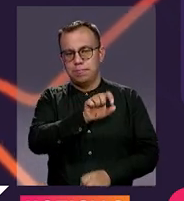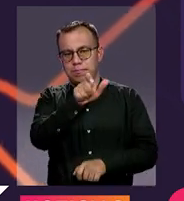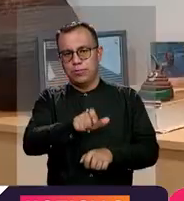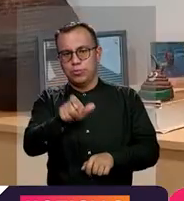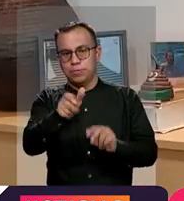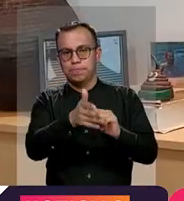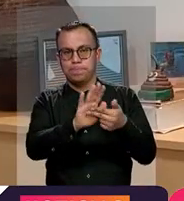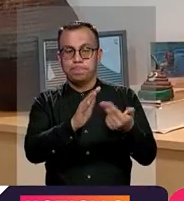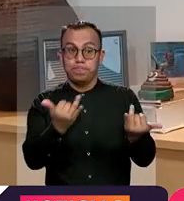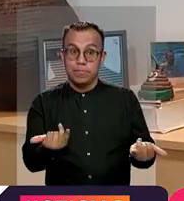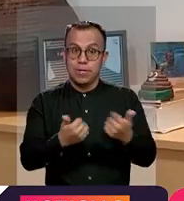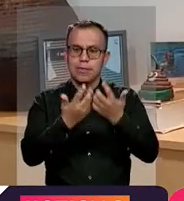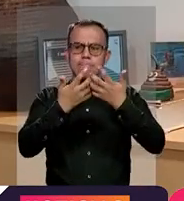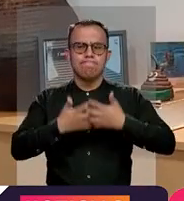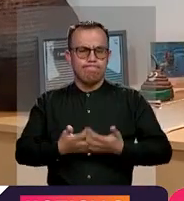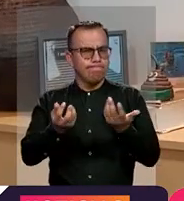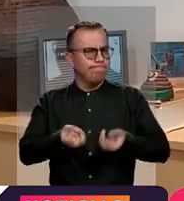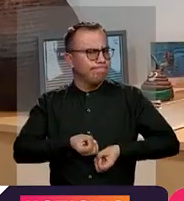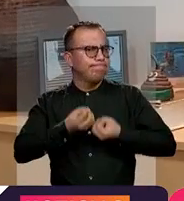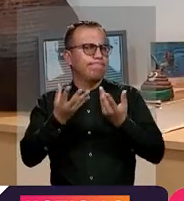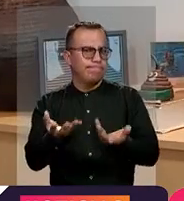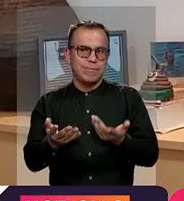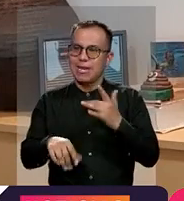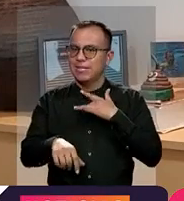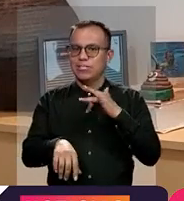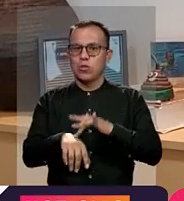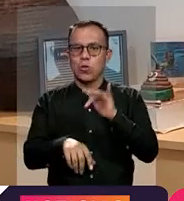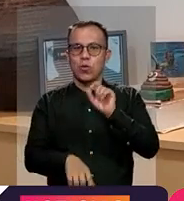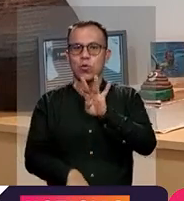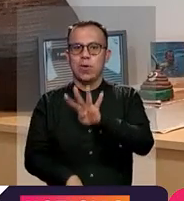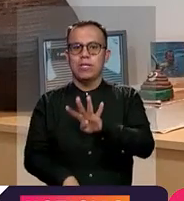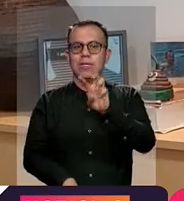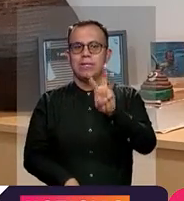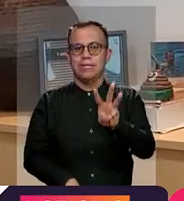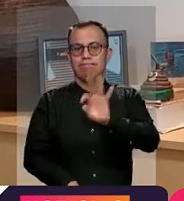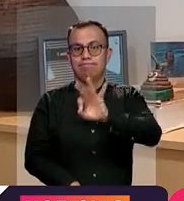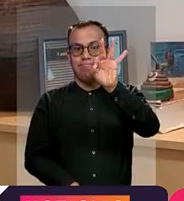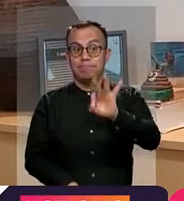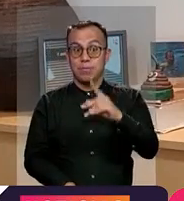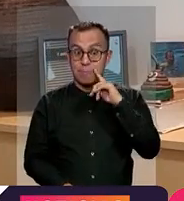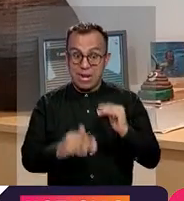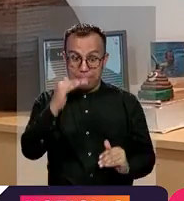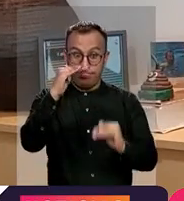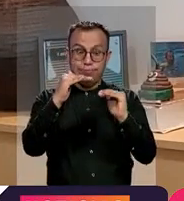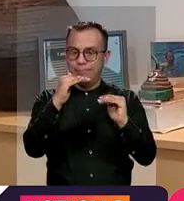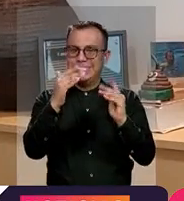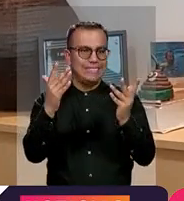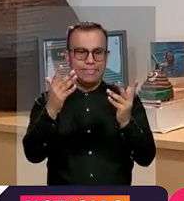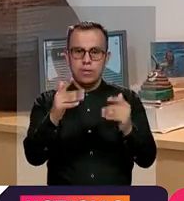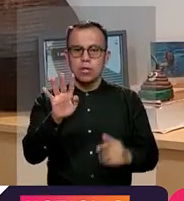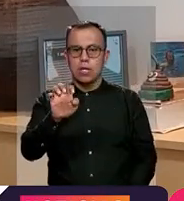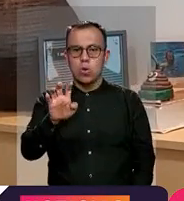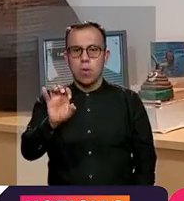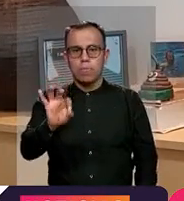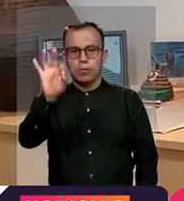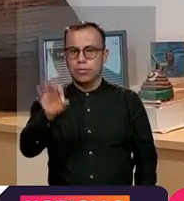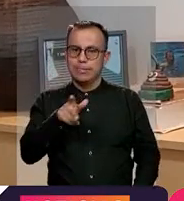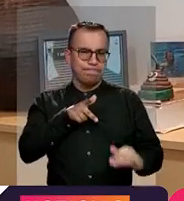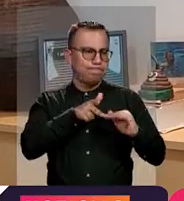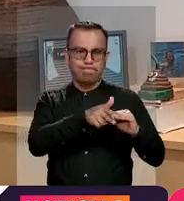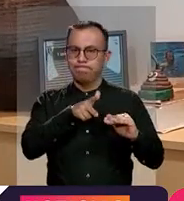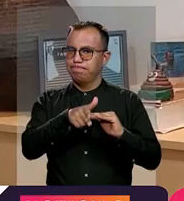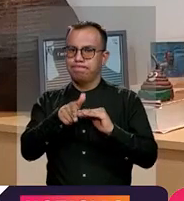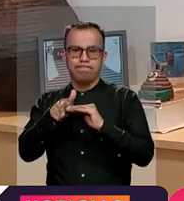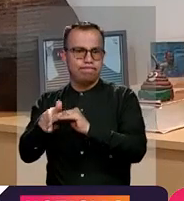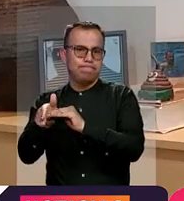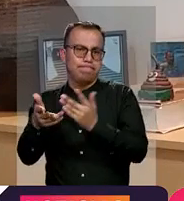personal. Los empresarios manifestaron que tuvieron que operar al 43% de su capacidad y el 9% suspendió sus